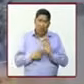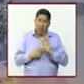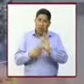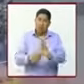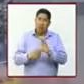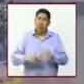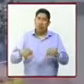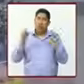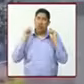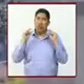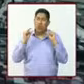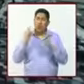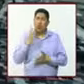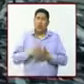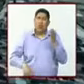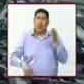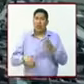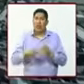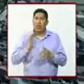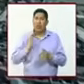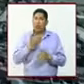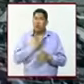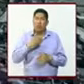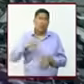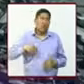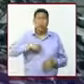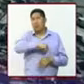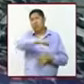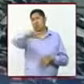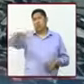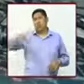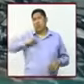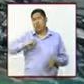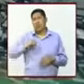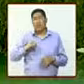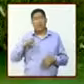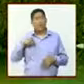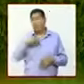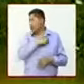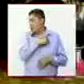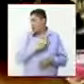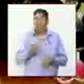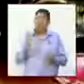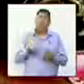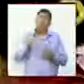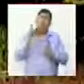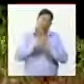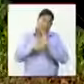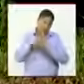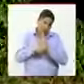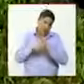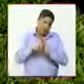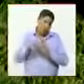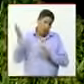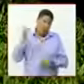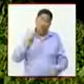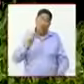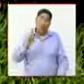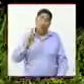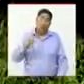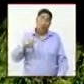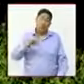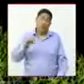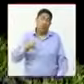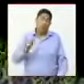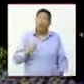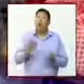mostrarles un poquito también de lo que es nuestro lugar, ¿no? Y es por eso que también hemos hecho parte del video también en Tupiza. Para el 5